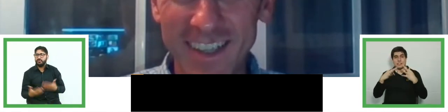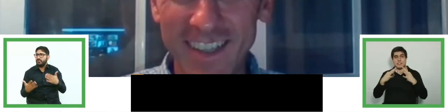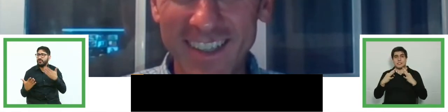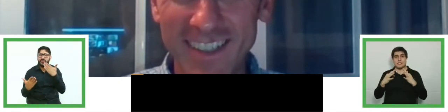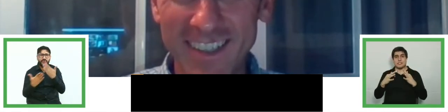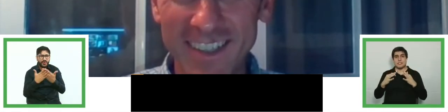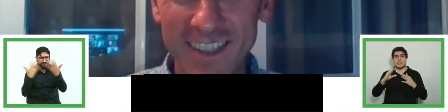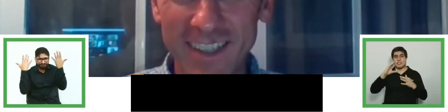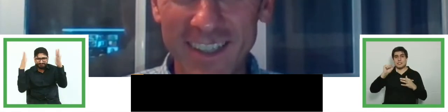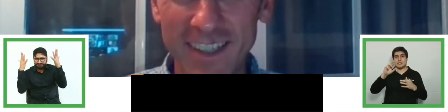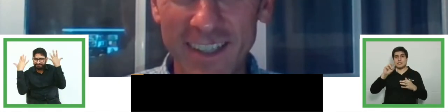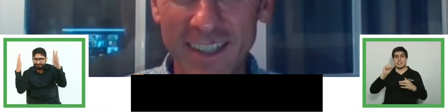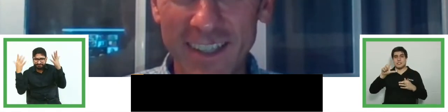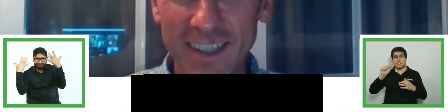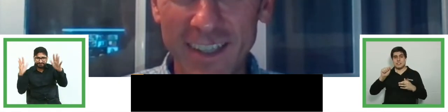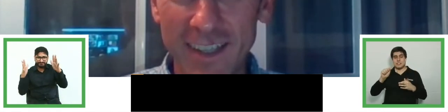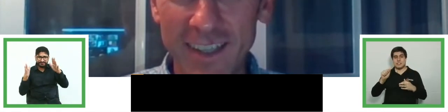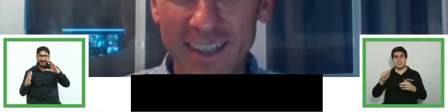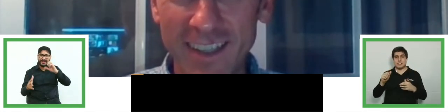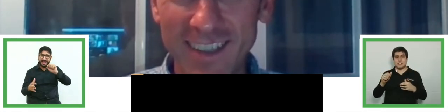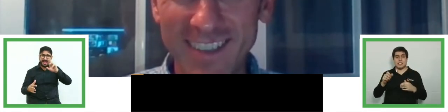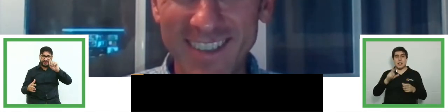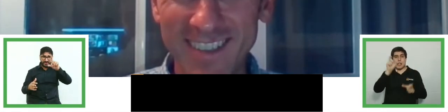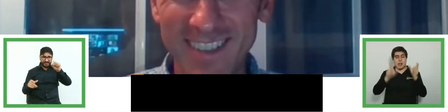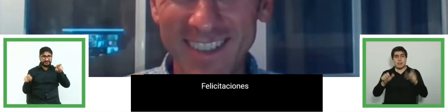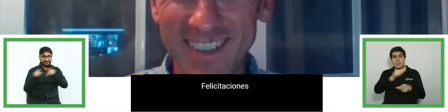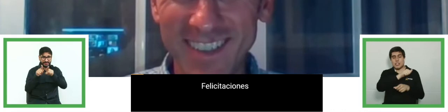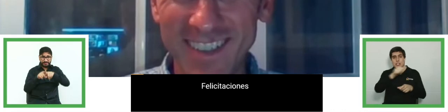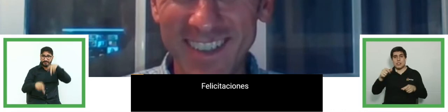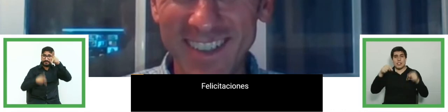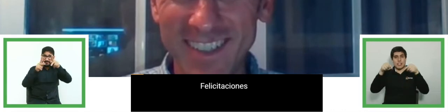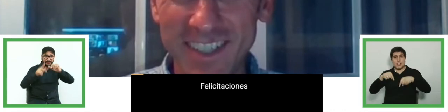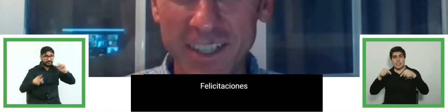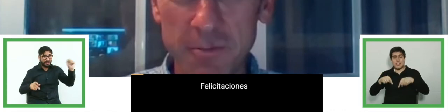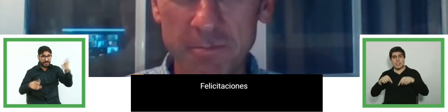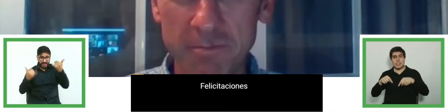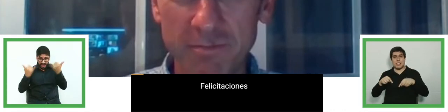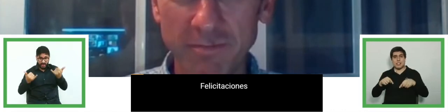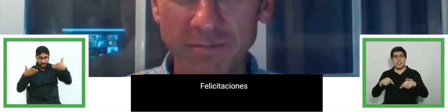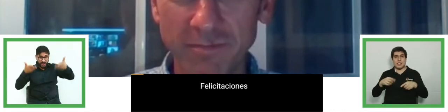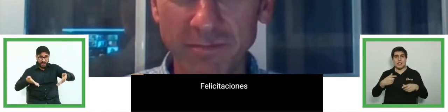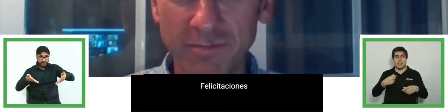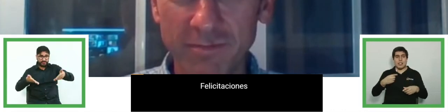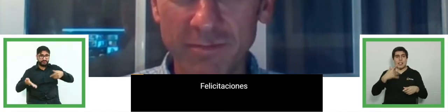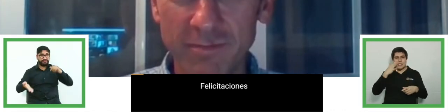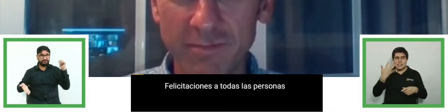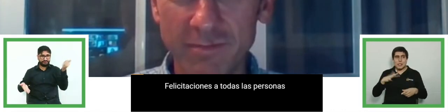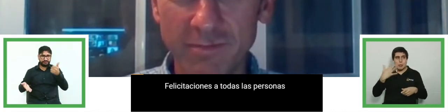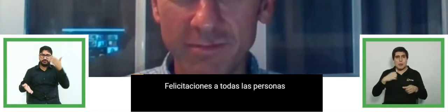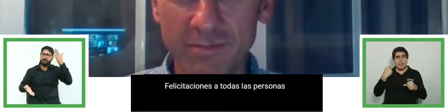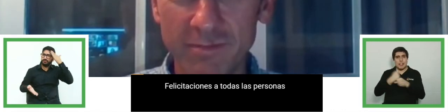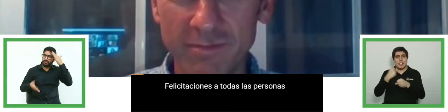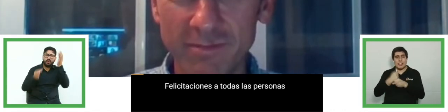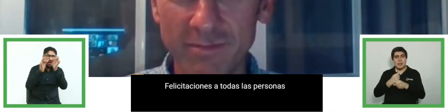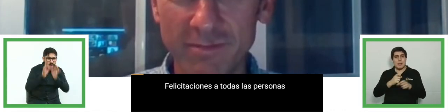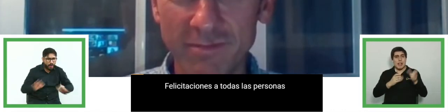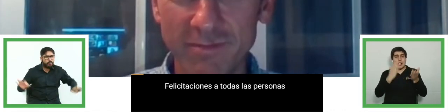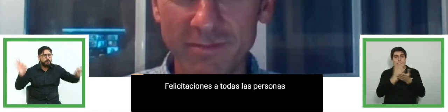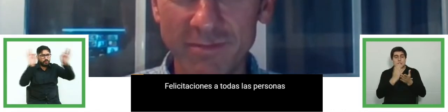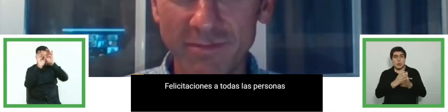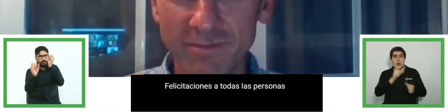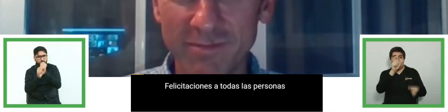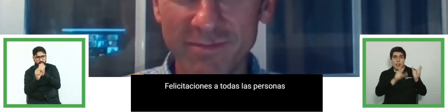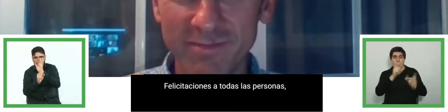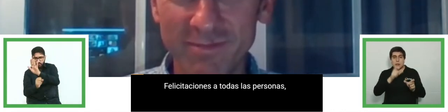Felicitaciones. Todas las personas acá. Es realmente muy importante para la Escuela de Gente, para